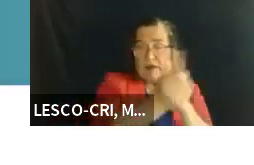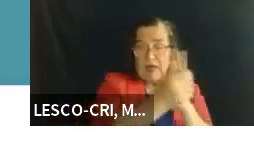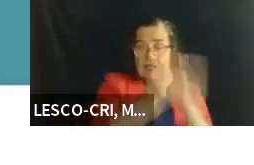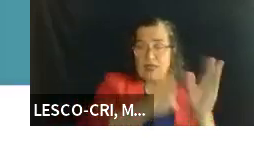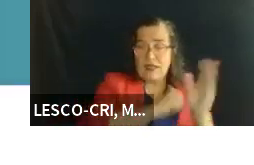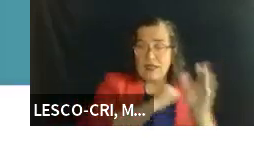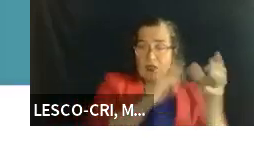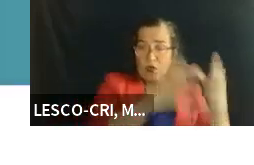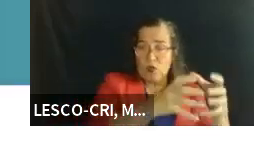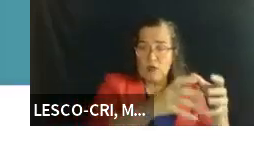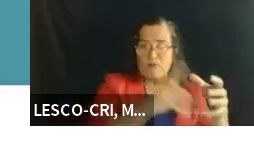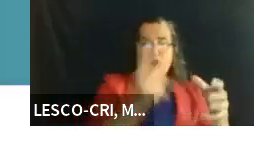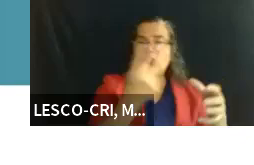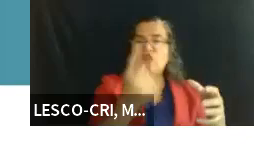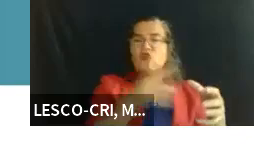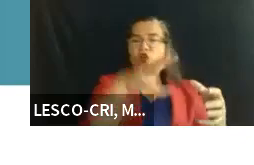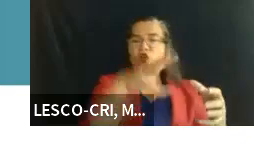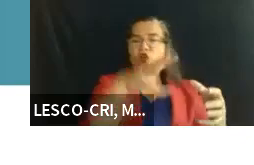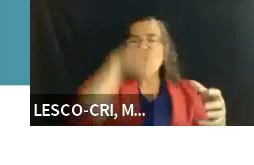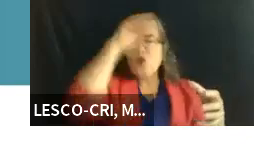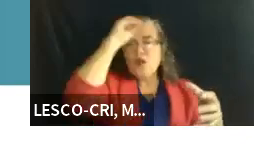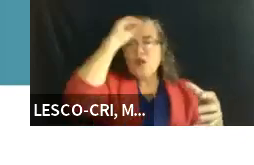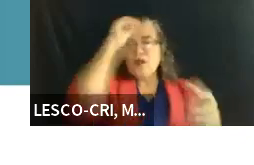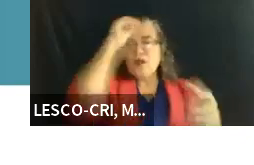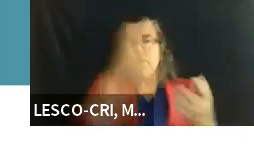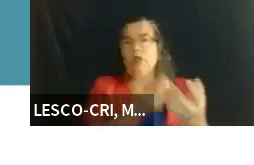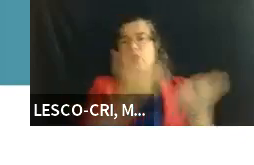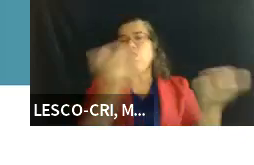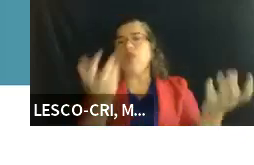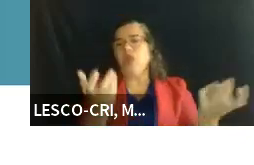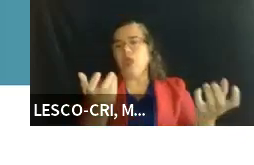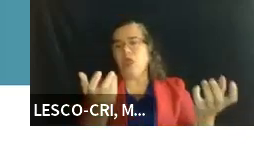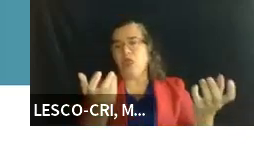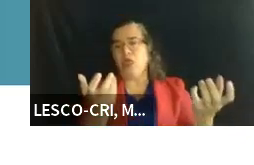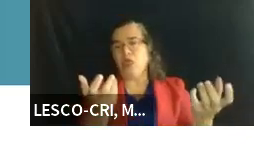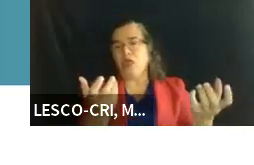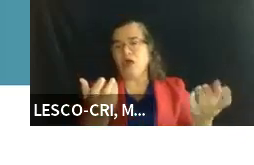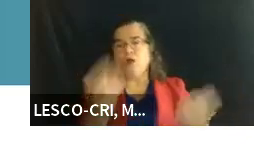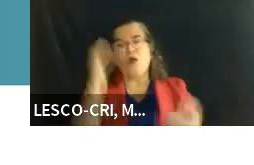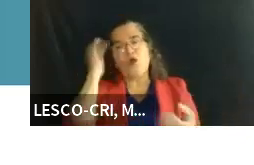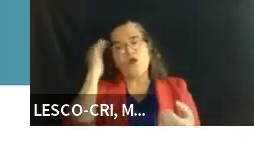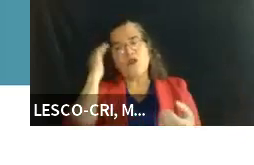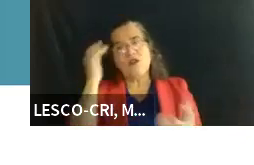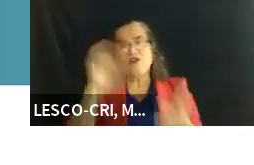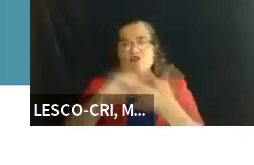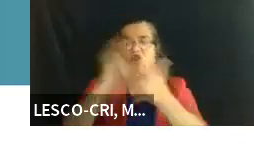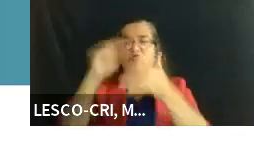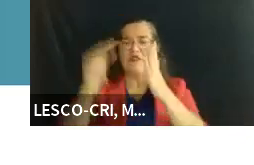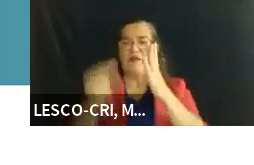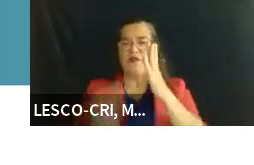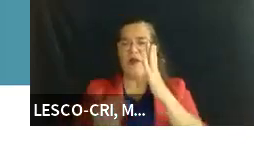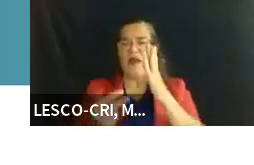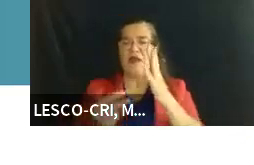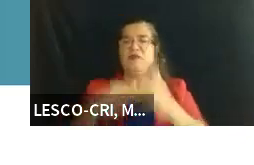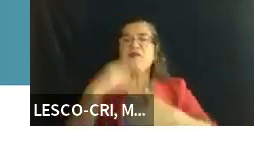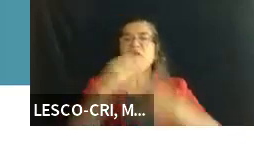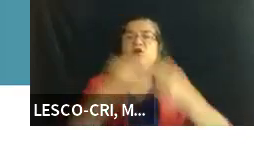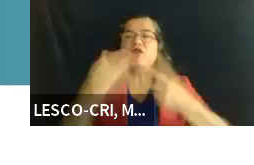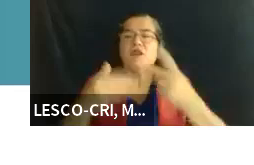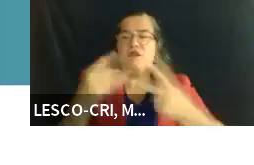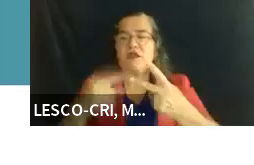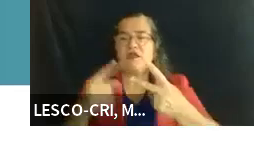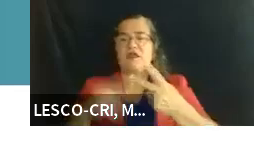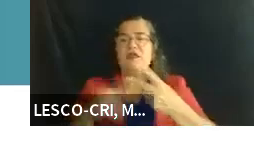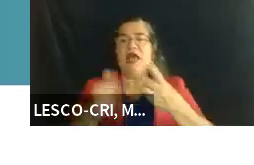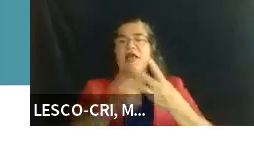como aprendizajes fragmentados, como en algún momento decíamos, conocimientos conceptuales, conocimientos procedimentales, conocimientos actitudinales,